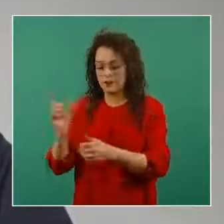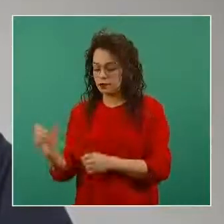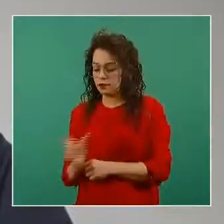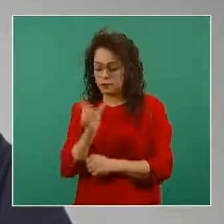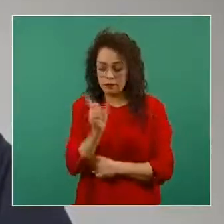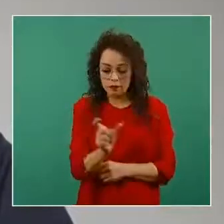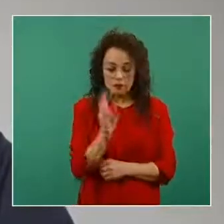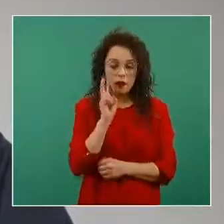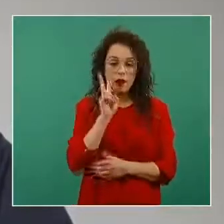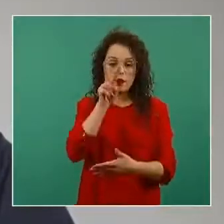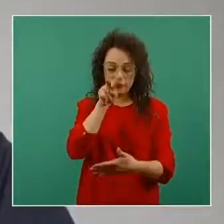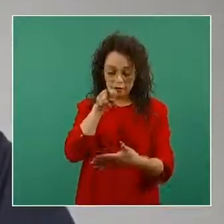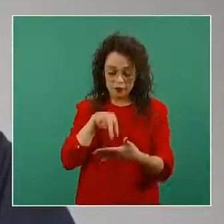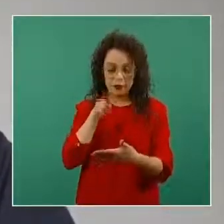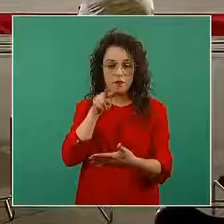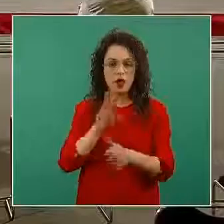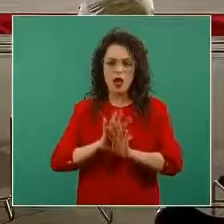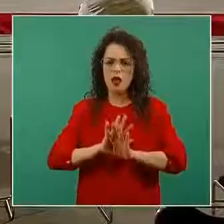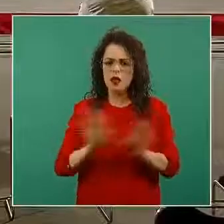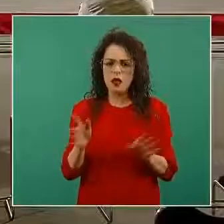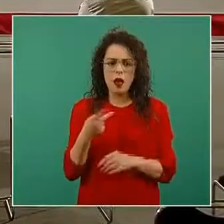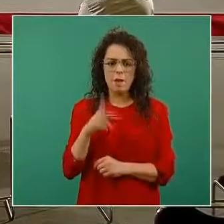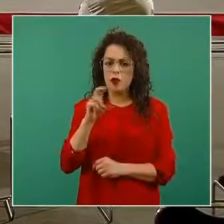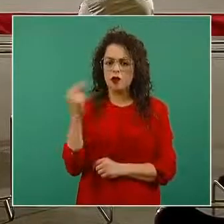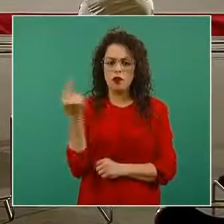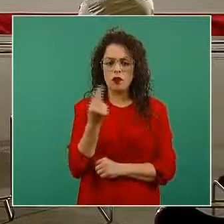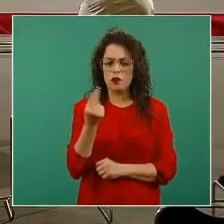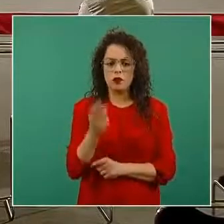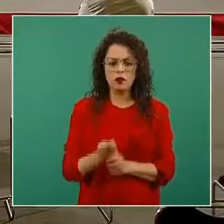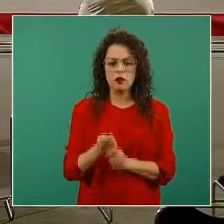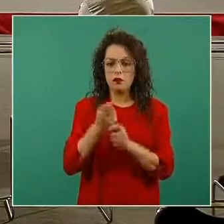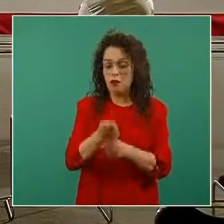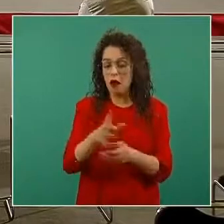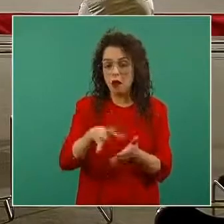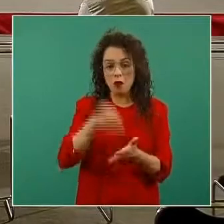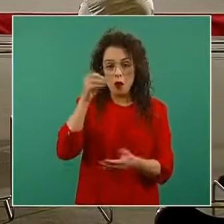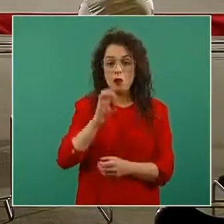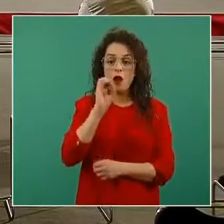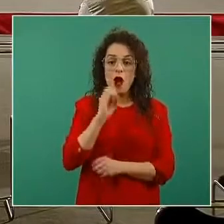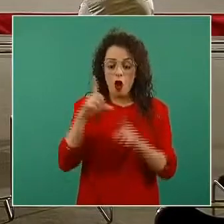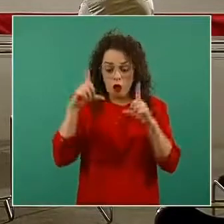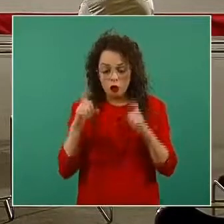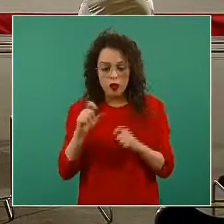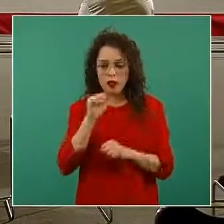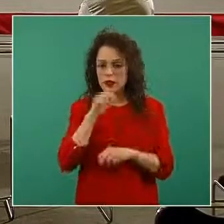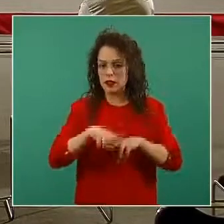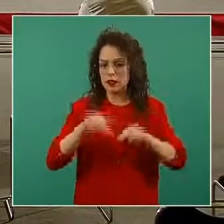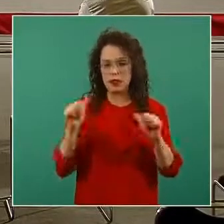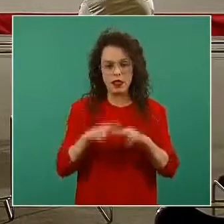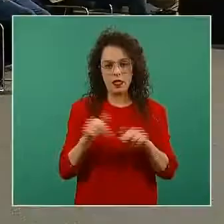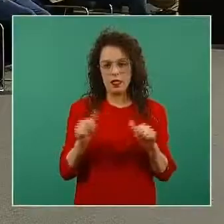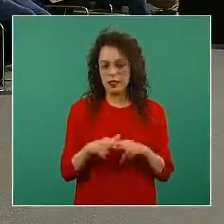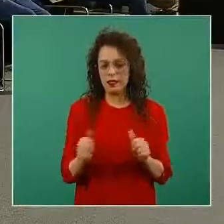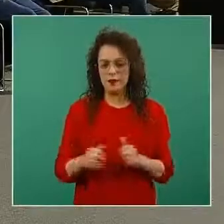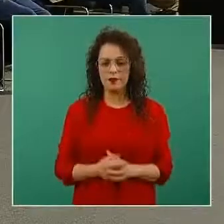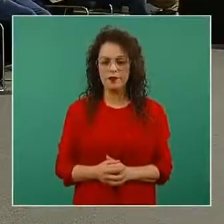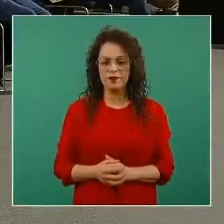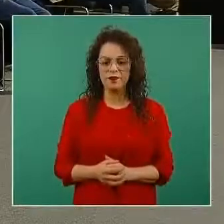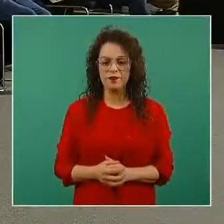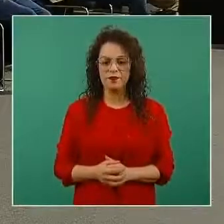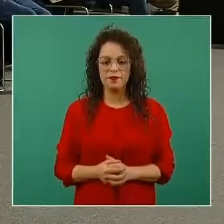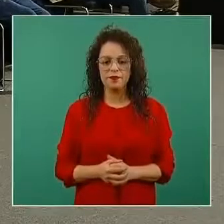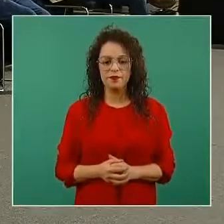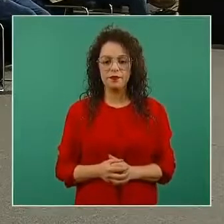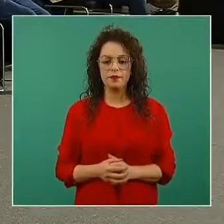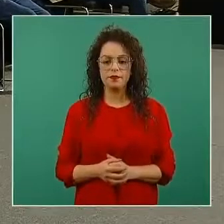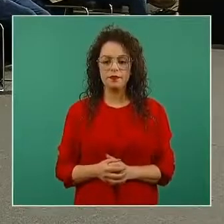en el punto de vacunación, pero no es necesario entregar ni una copia ni que nos saquen una copia a nuestra